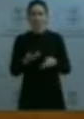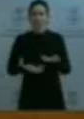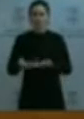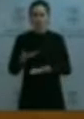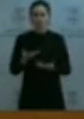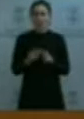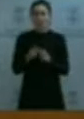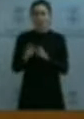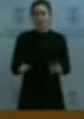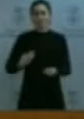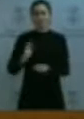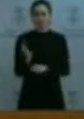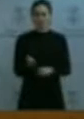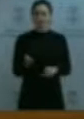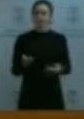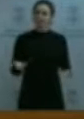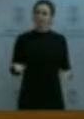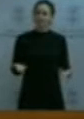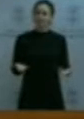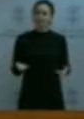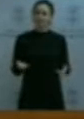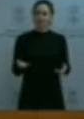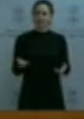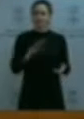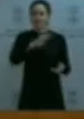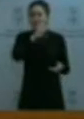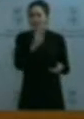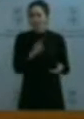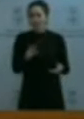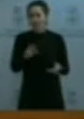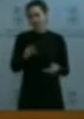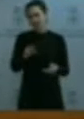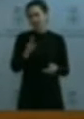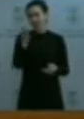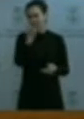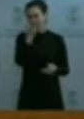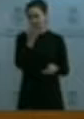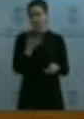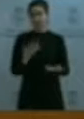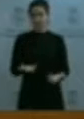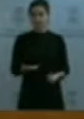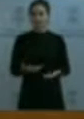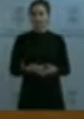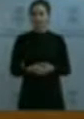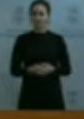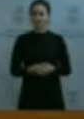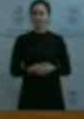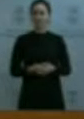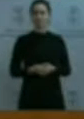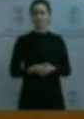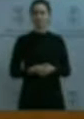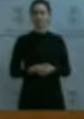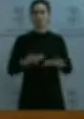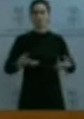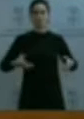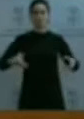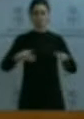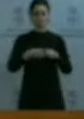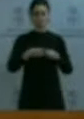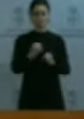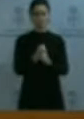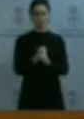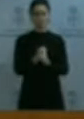con unas intenciones por lo menos dudosas. Creemos que precisamente centralizar en un grupo de trabajo que realice todos los estudios